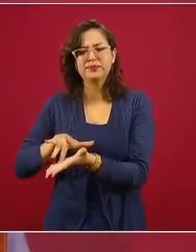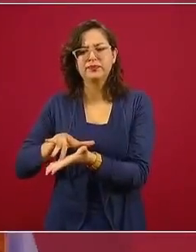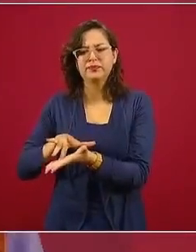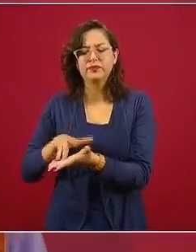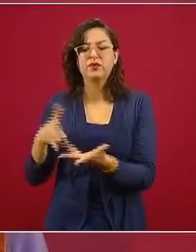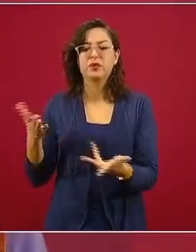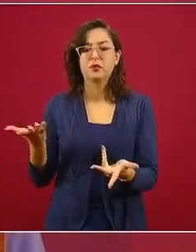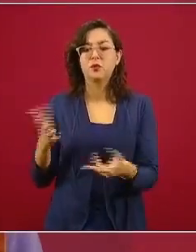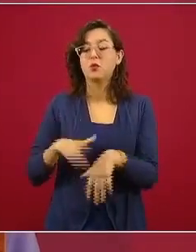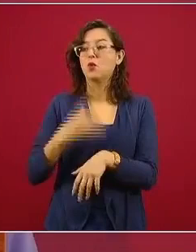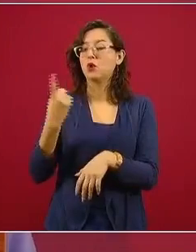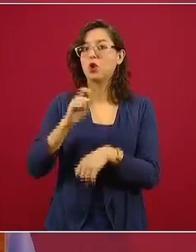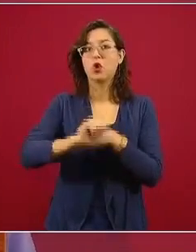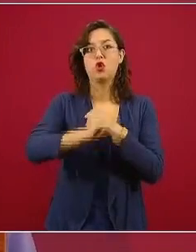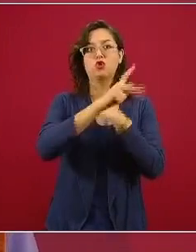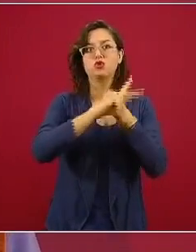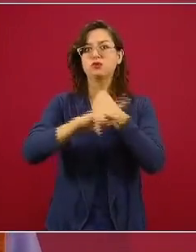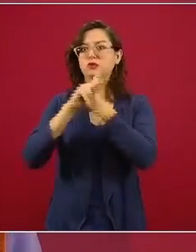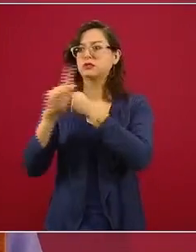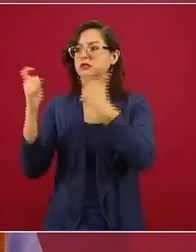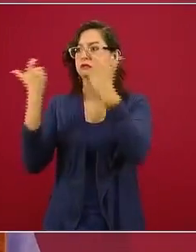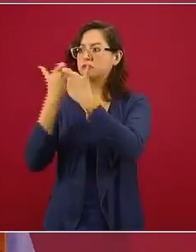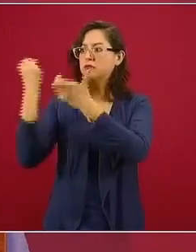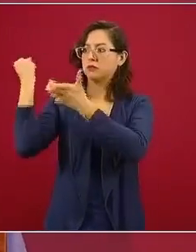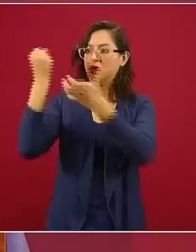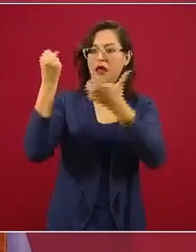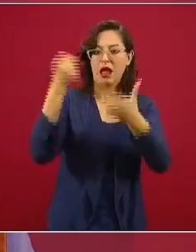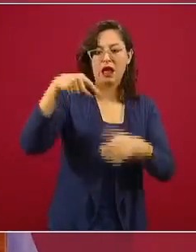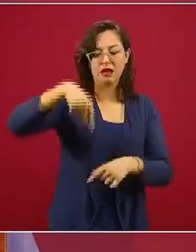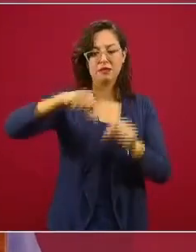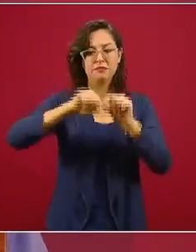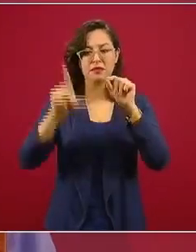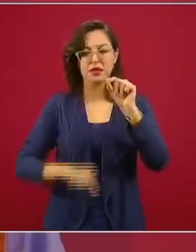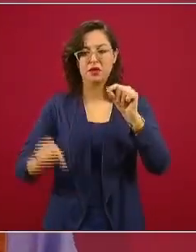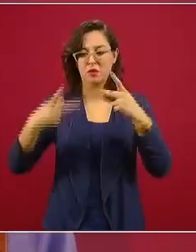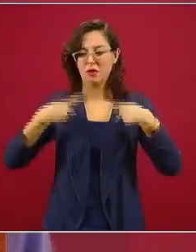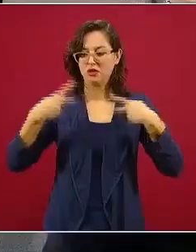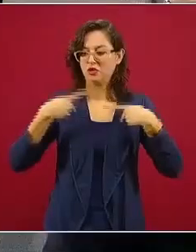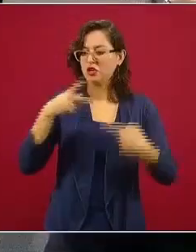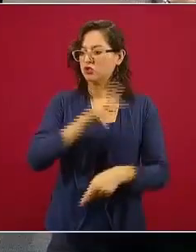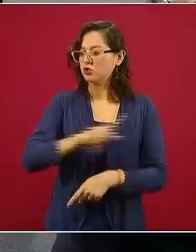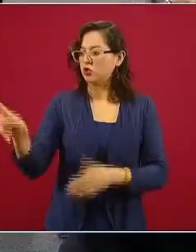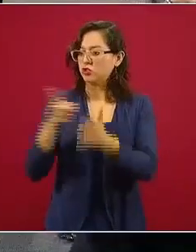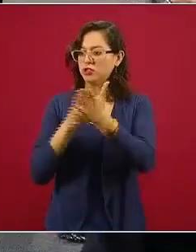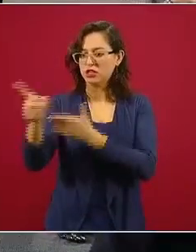viene al país. En México se respetan los derechos laborales. Gracias.